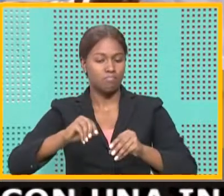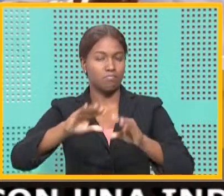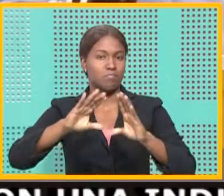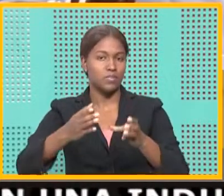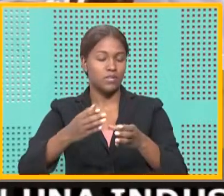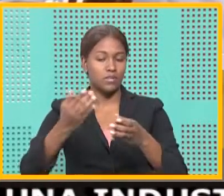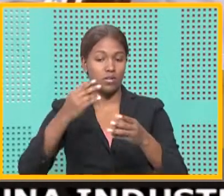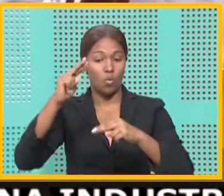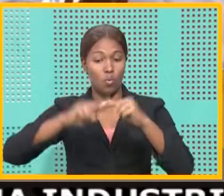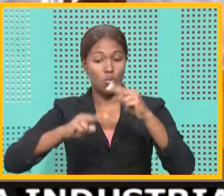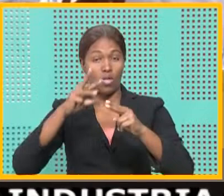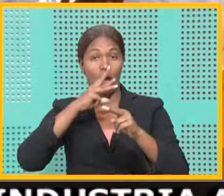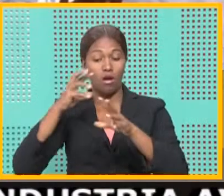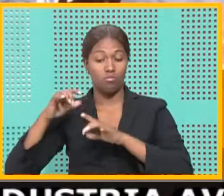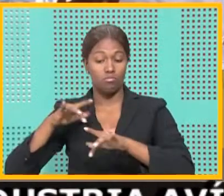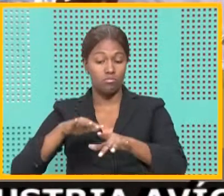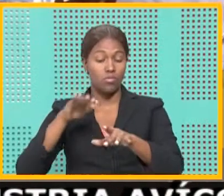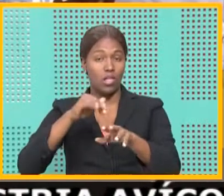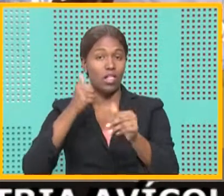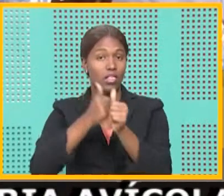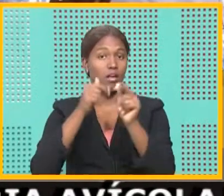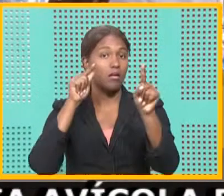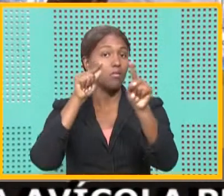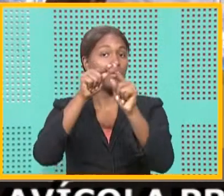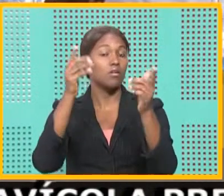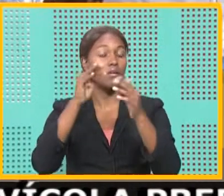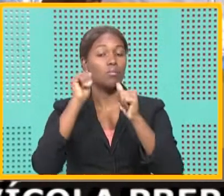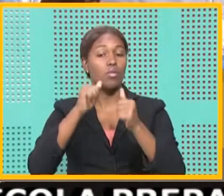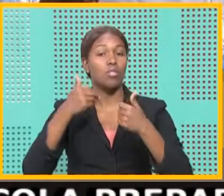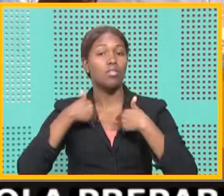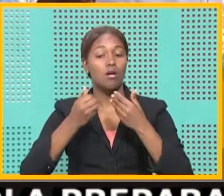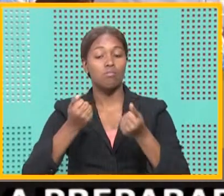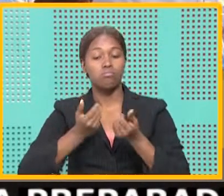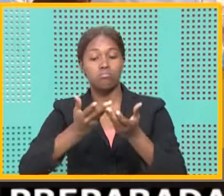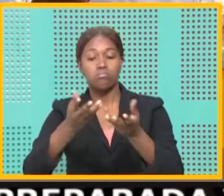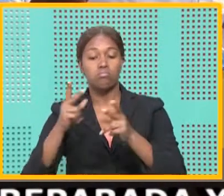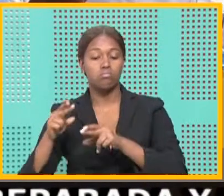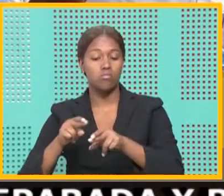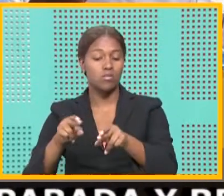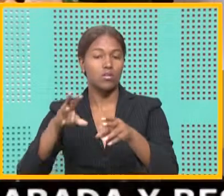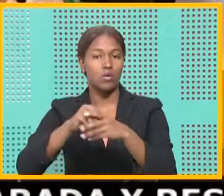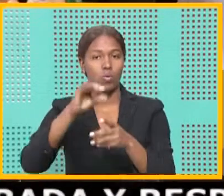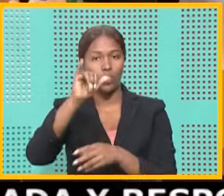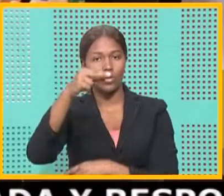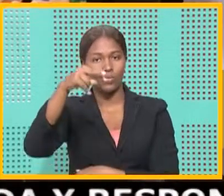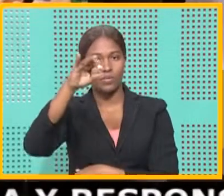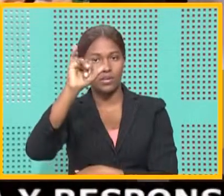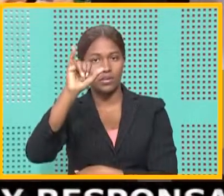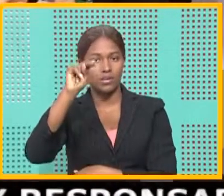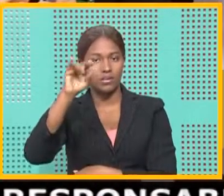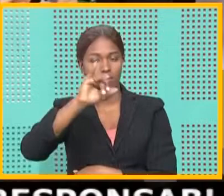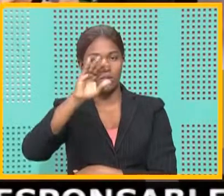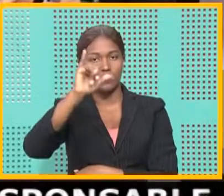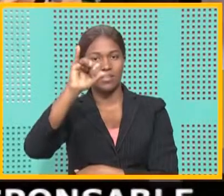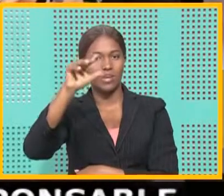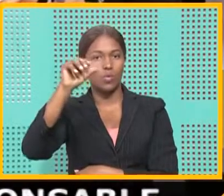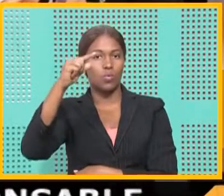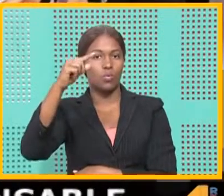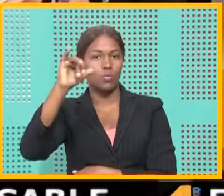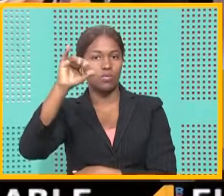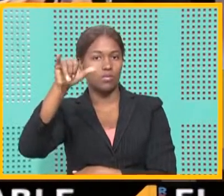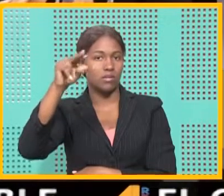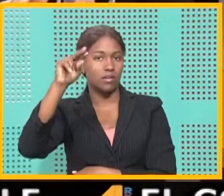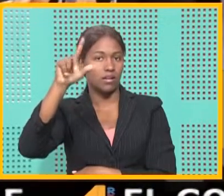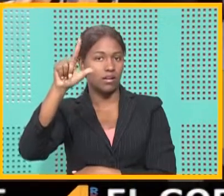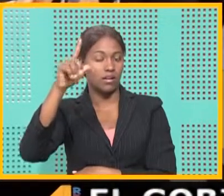La construcción de la presa de Guayubín tiene por objetivo regular las aguas de los ríos Guayubín y Yaguajal para suplir de agua potable